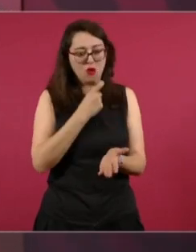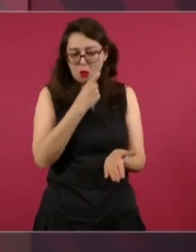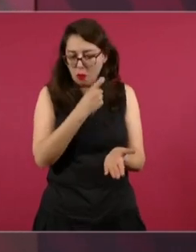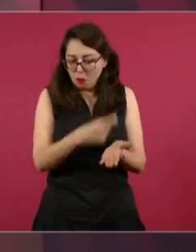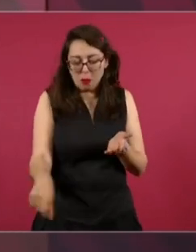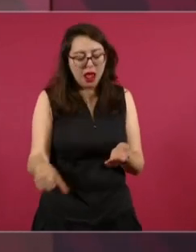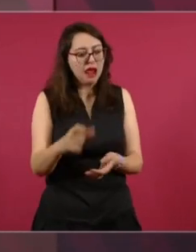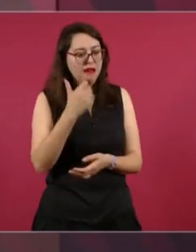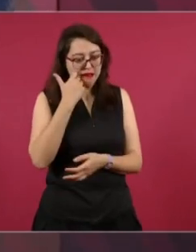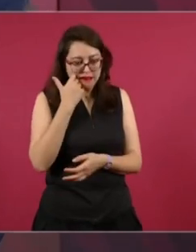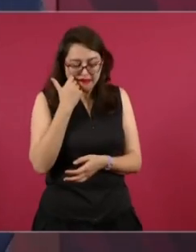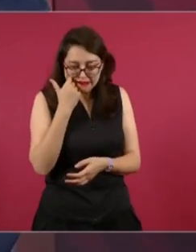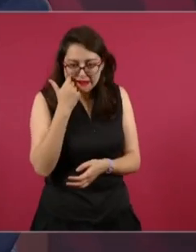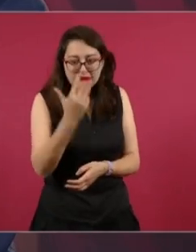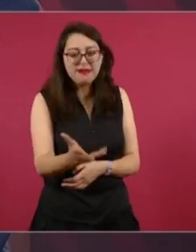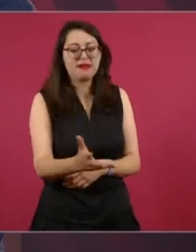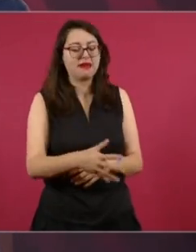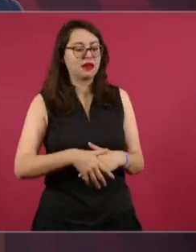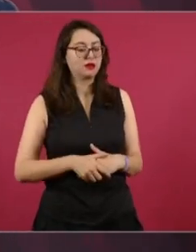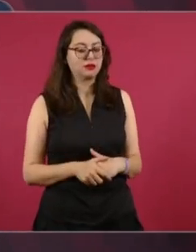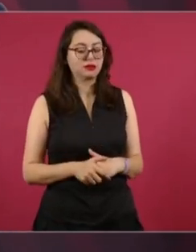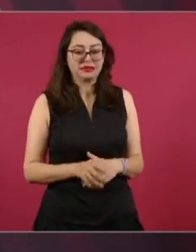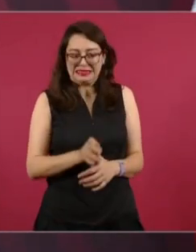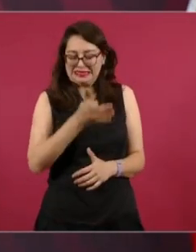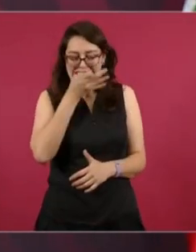el acuerdo.